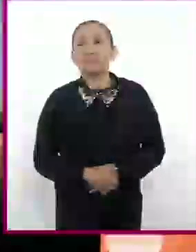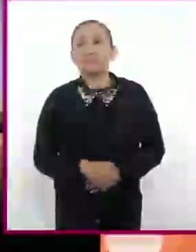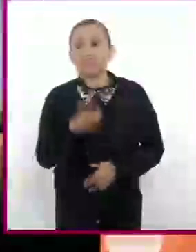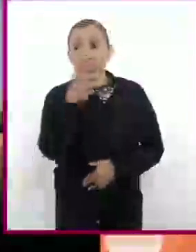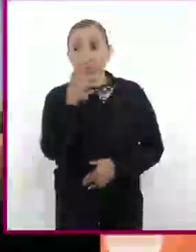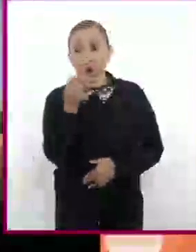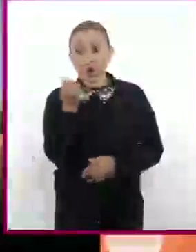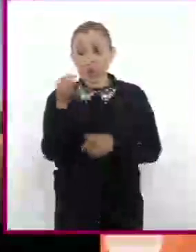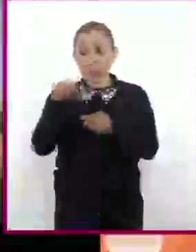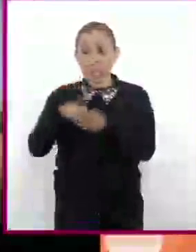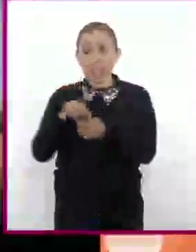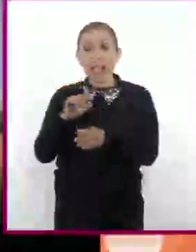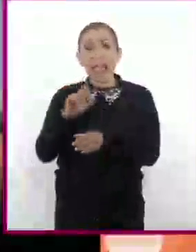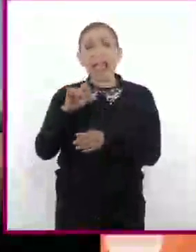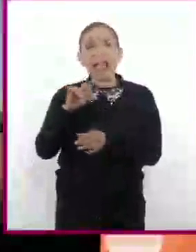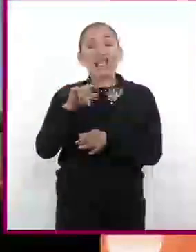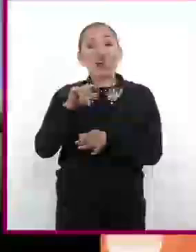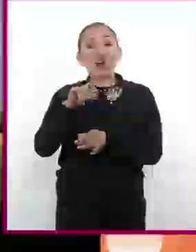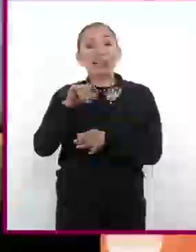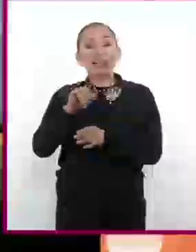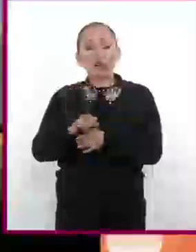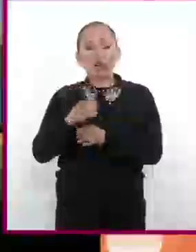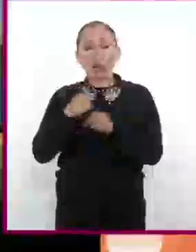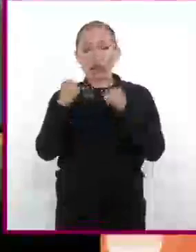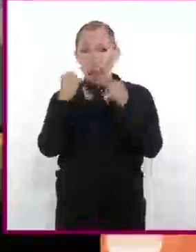Caracterizó a las sustancias como electrolitos fuertes,